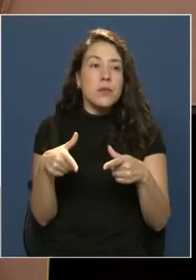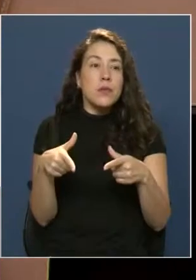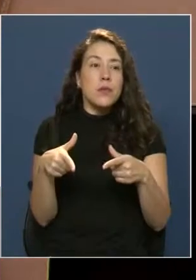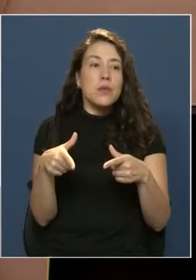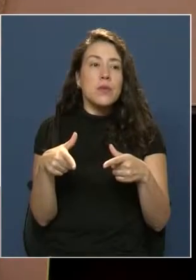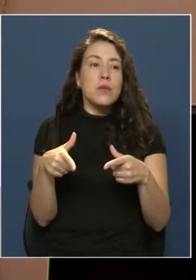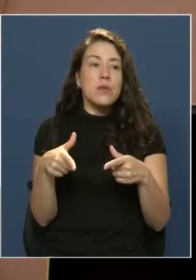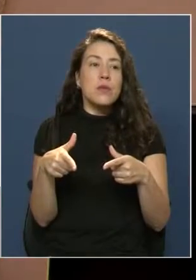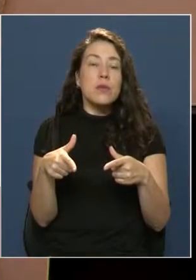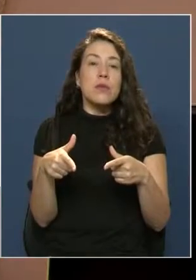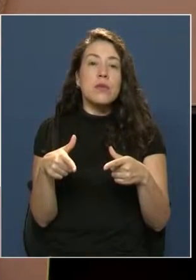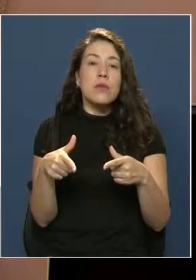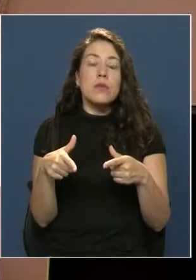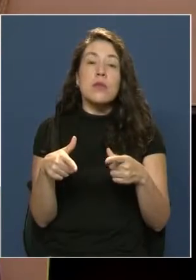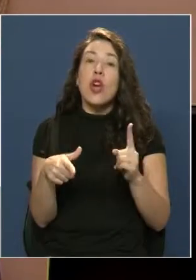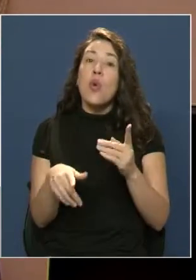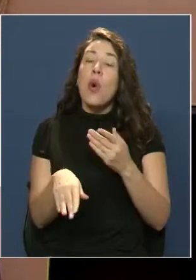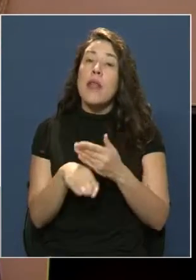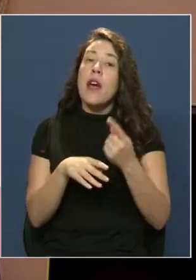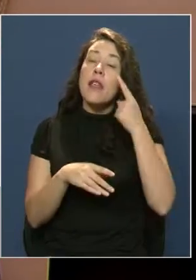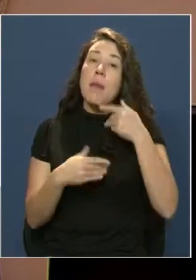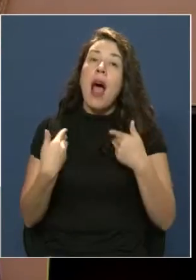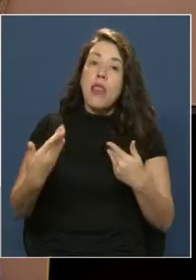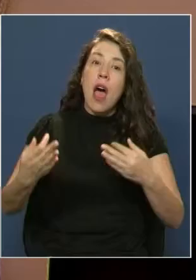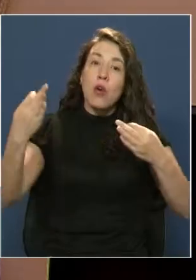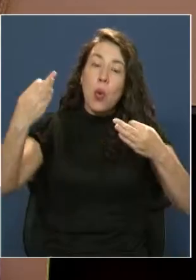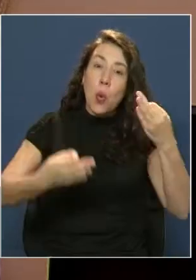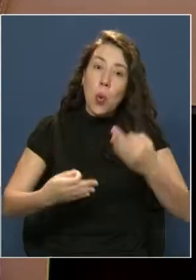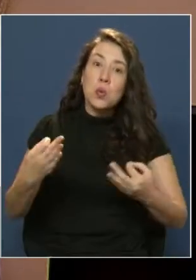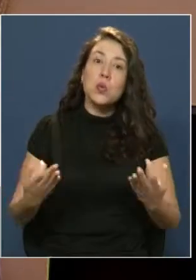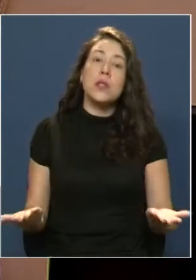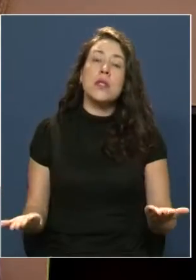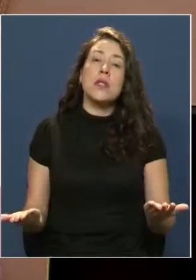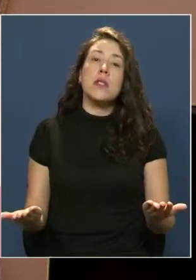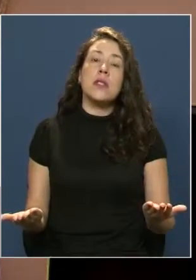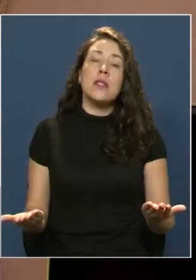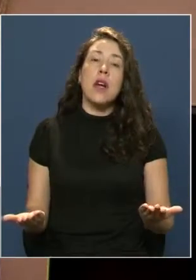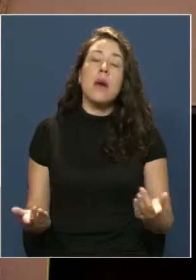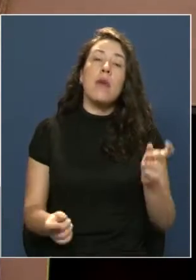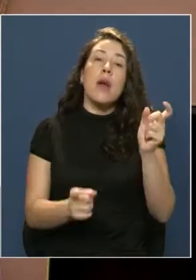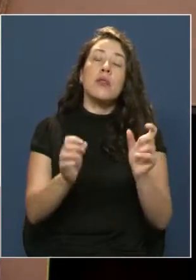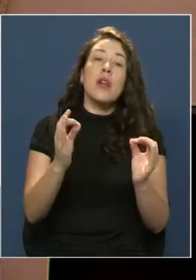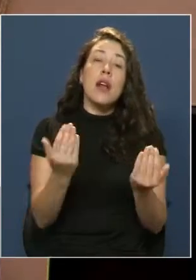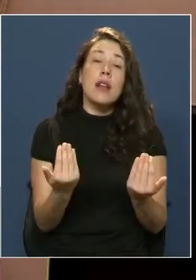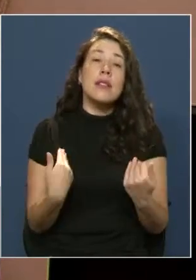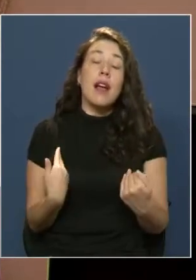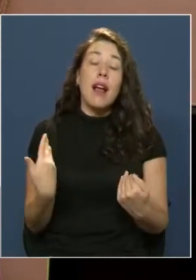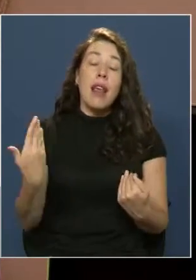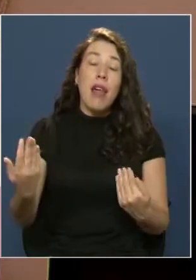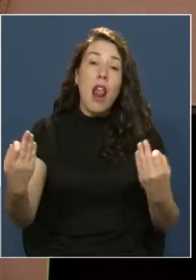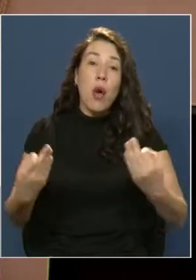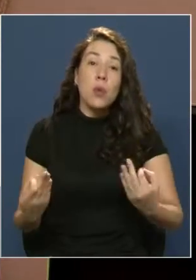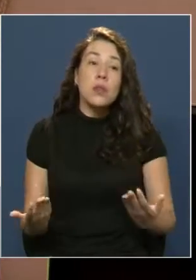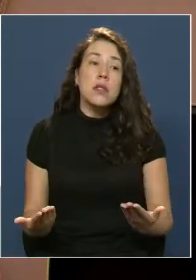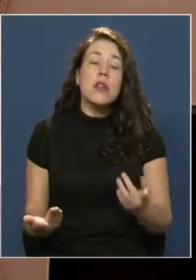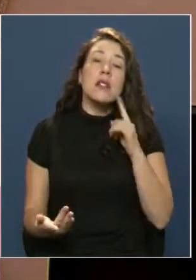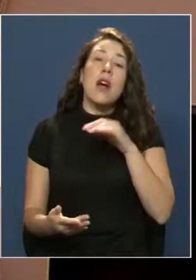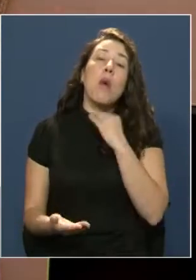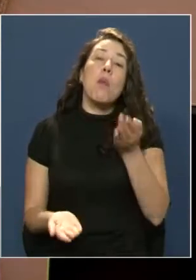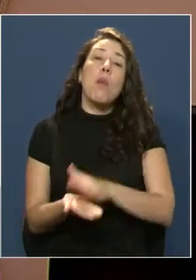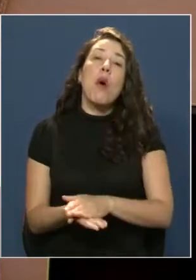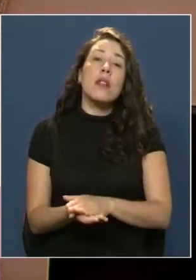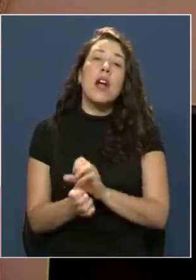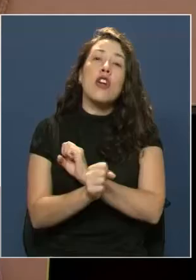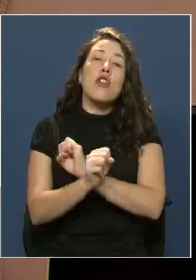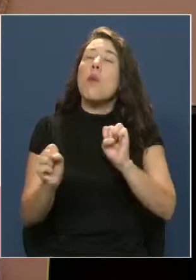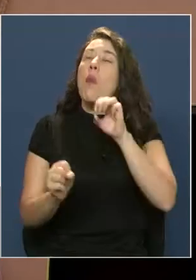Afortunadamente, nunca es tarde para hacer justicia, aunque aquellos merecedores de ella estén muertos y ya no